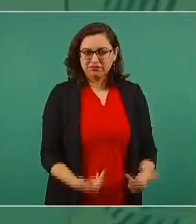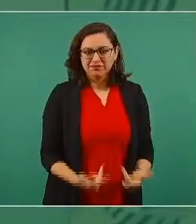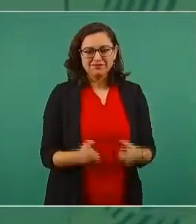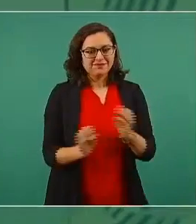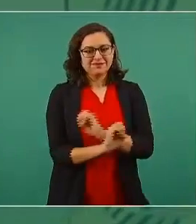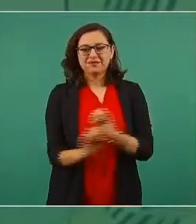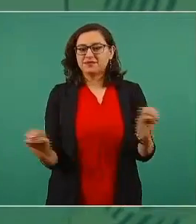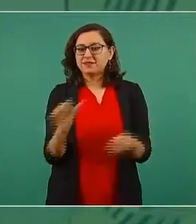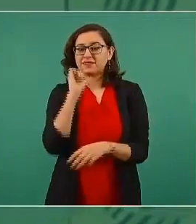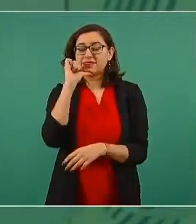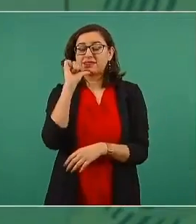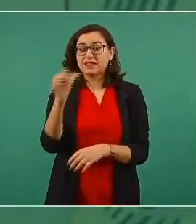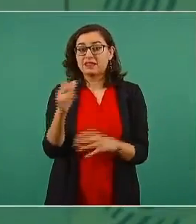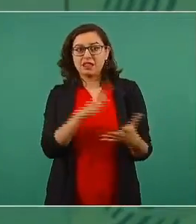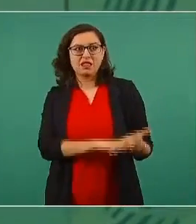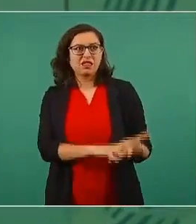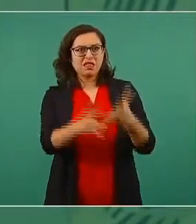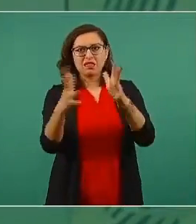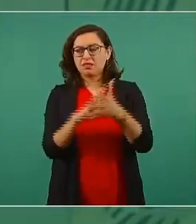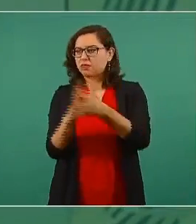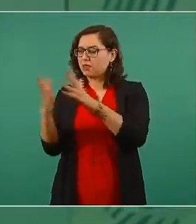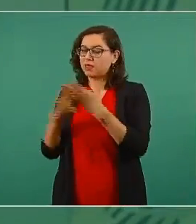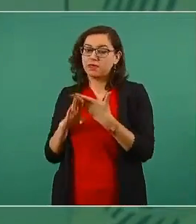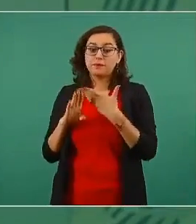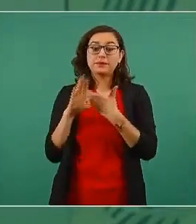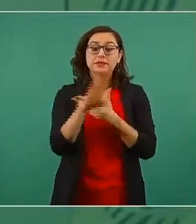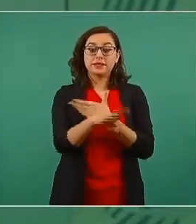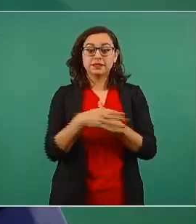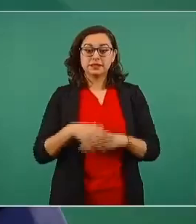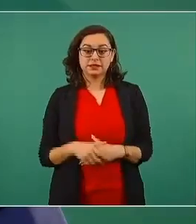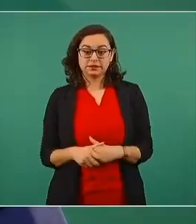nada de violencia,